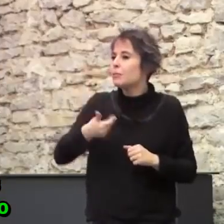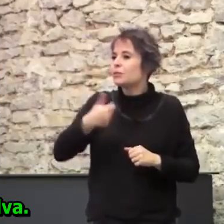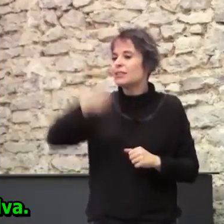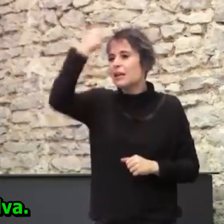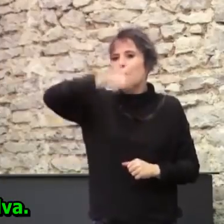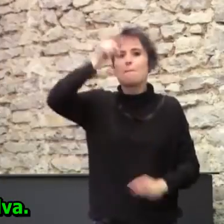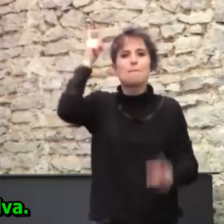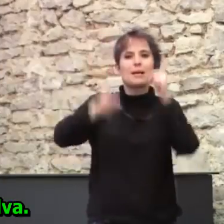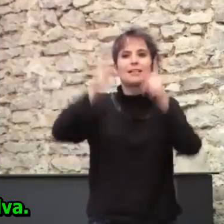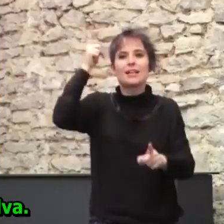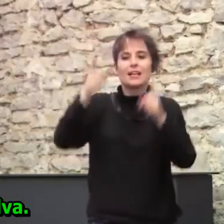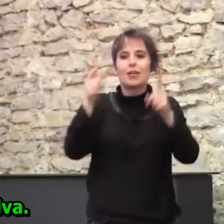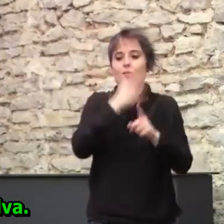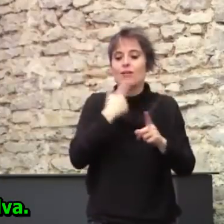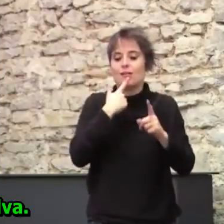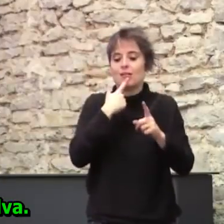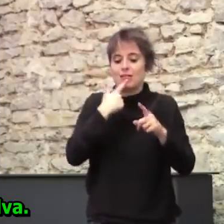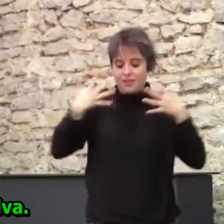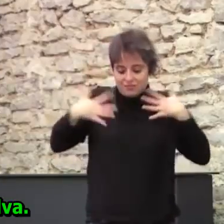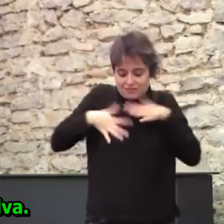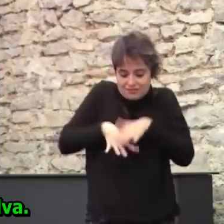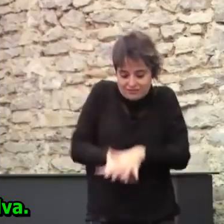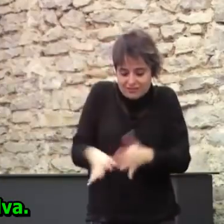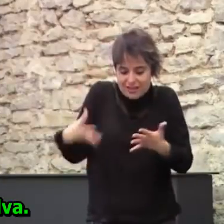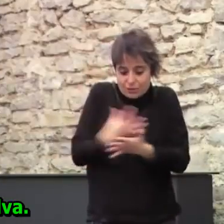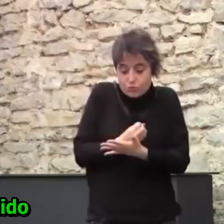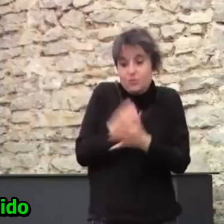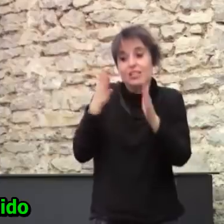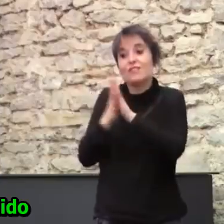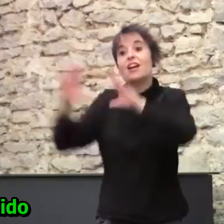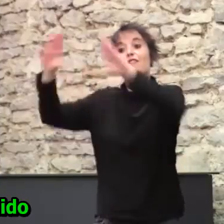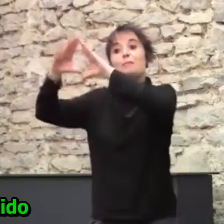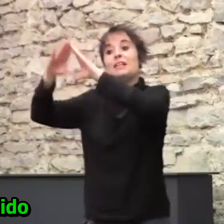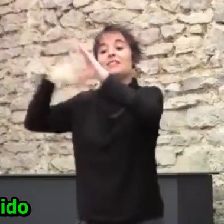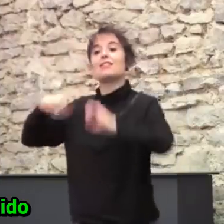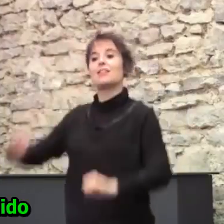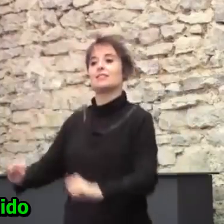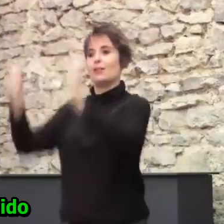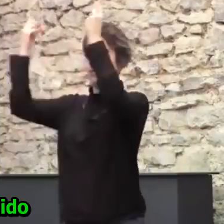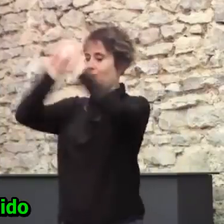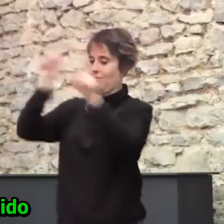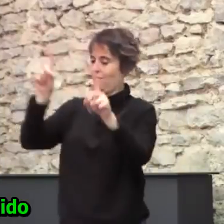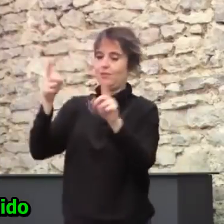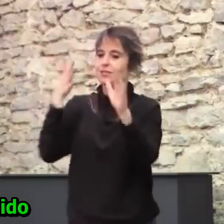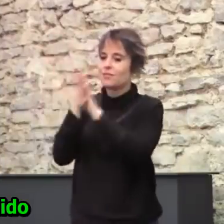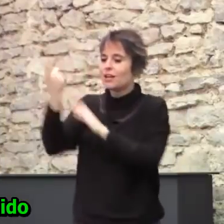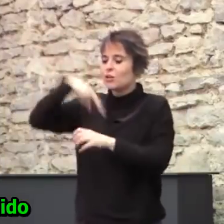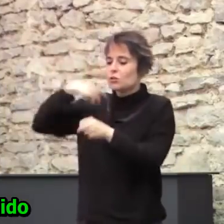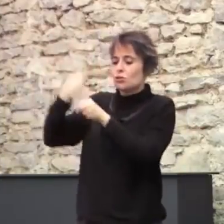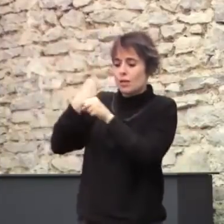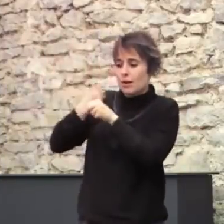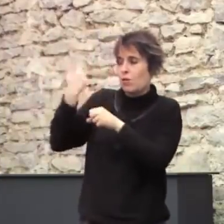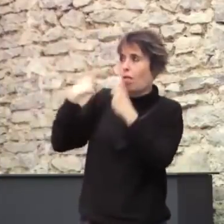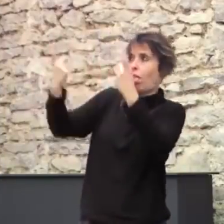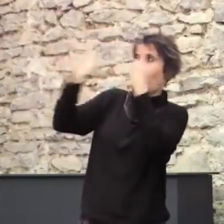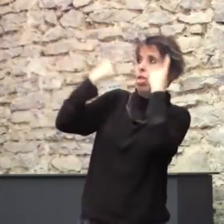que el patriarcado nos habita a todos y a todas y que ser feministas tampoco nos salva, ¿no? Todas nos tenemos que trabajar esos patriarcados que hemos